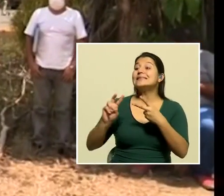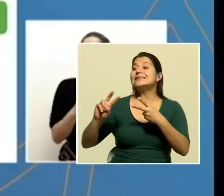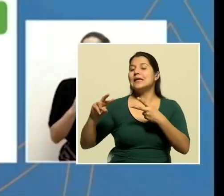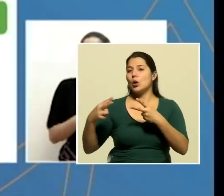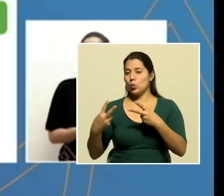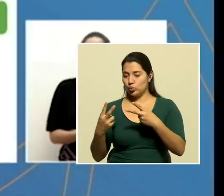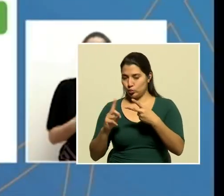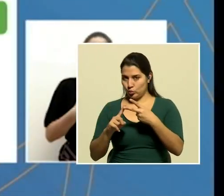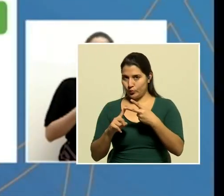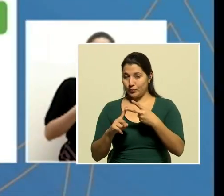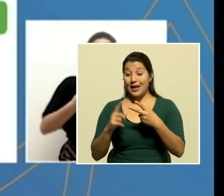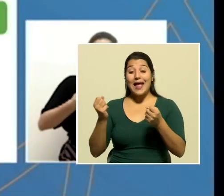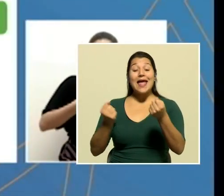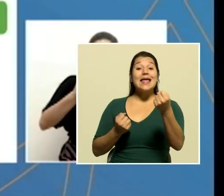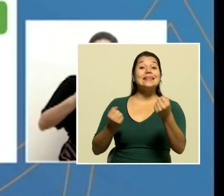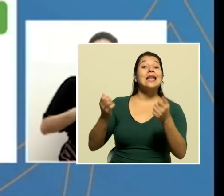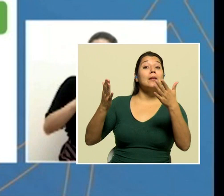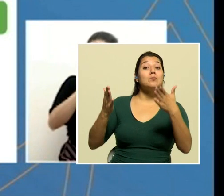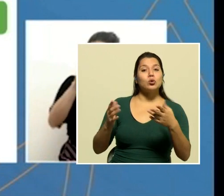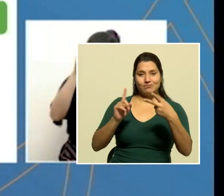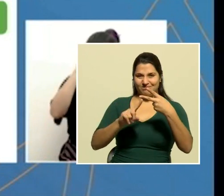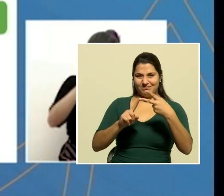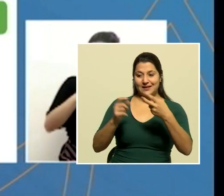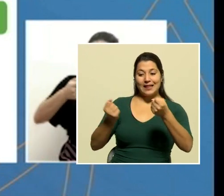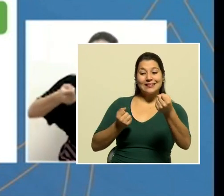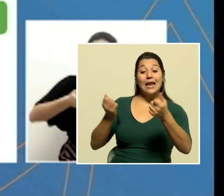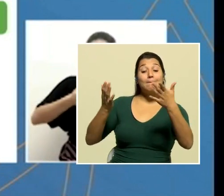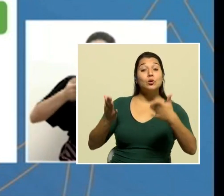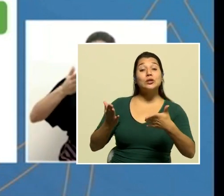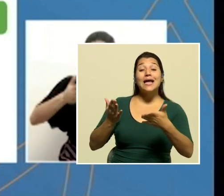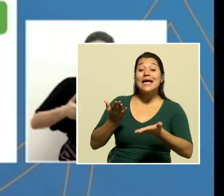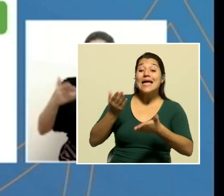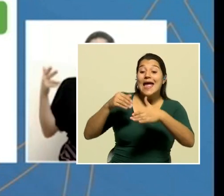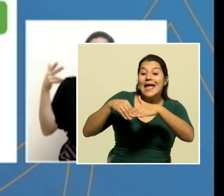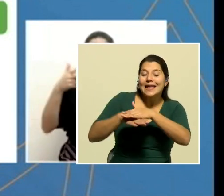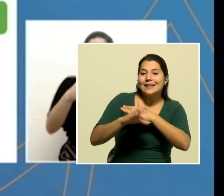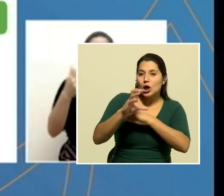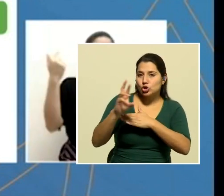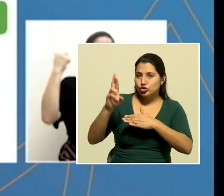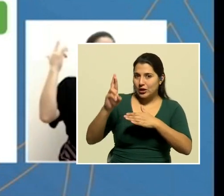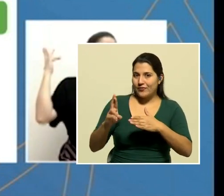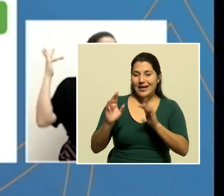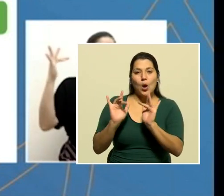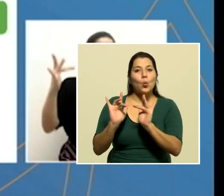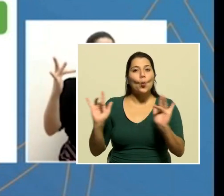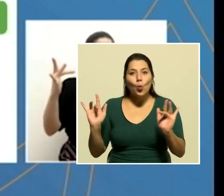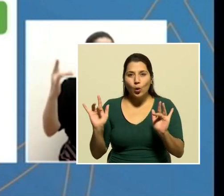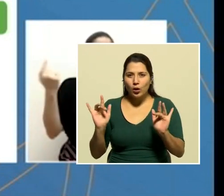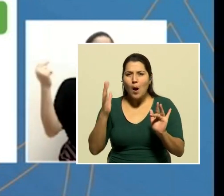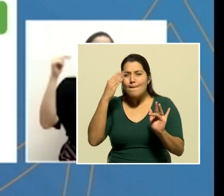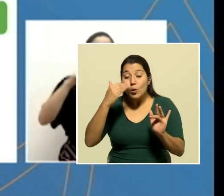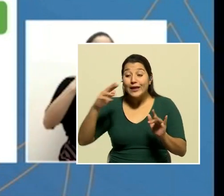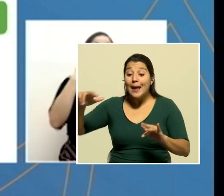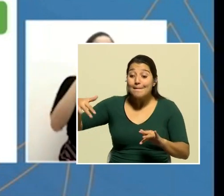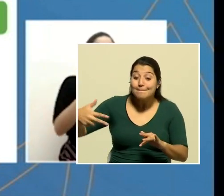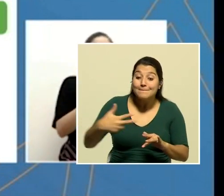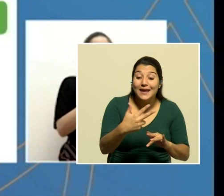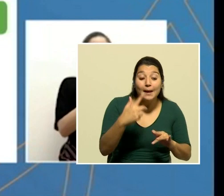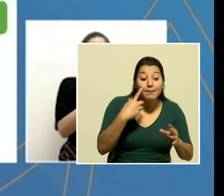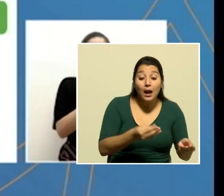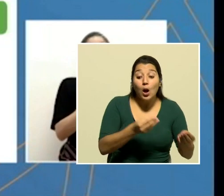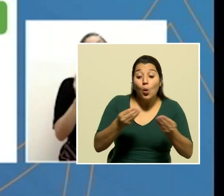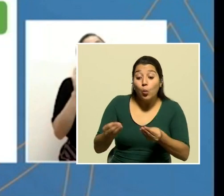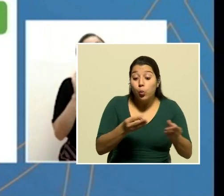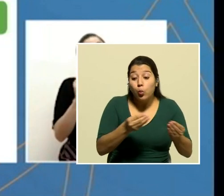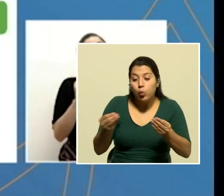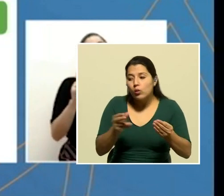escenario. Transportistas, recordemos, que vienen a nuestro país sin carga, ya sea porque vienen a levantar carga o ya sea porque